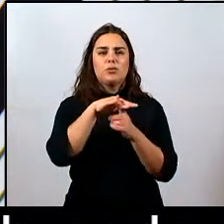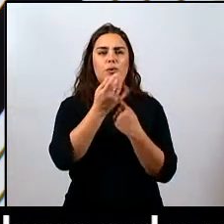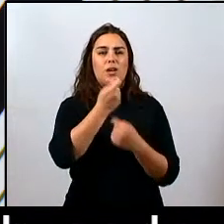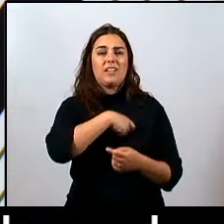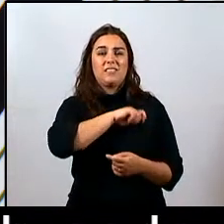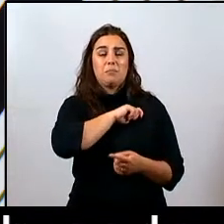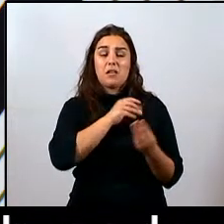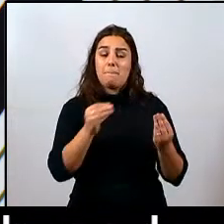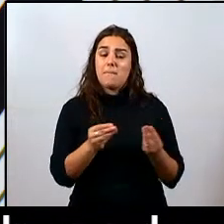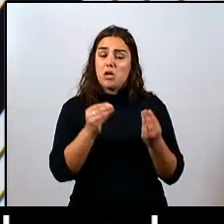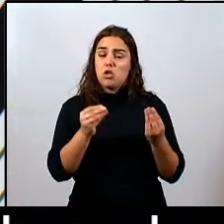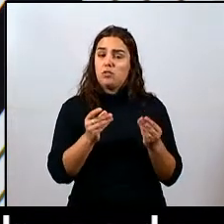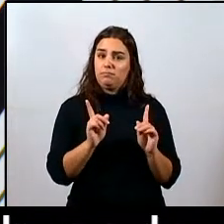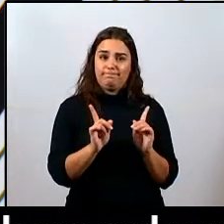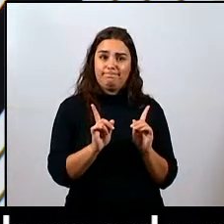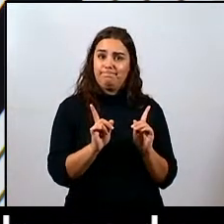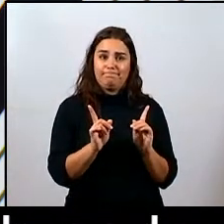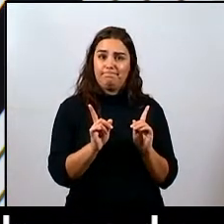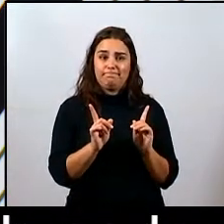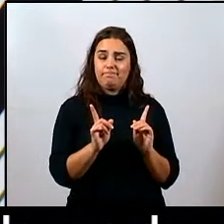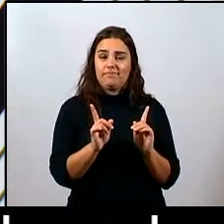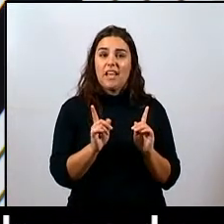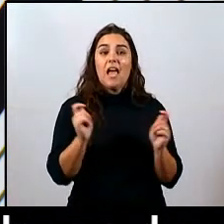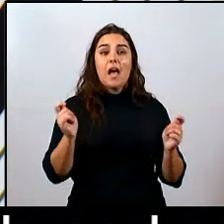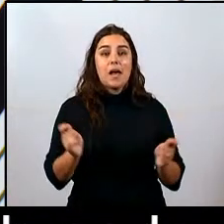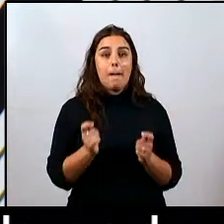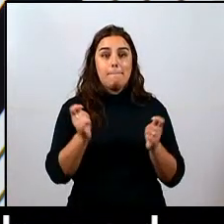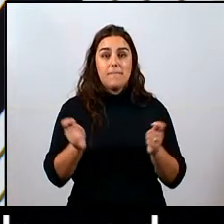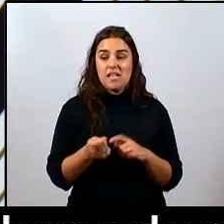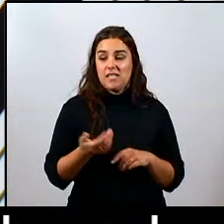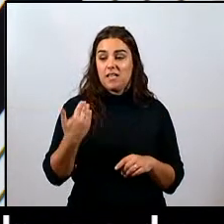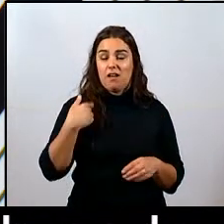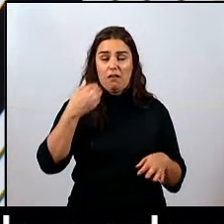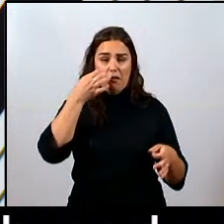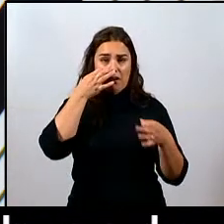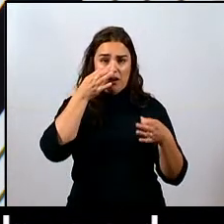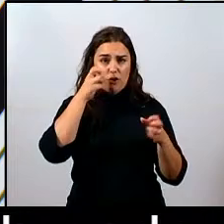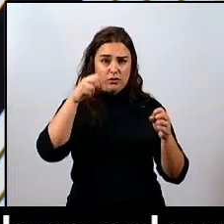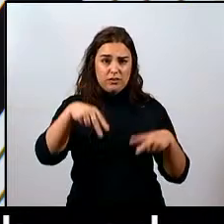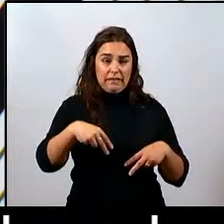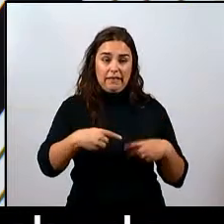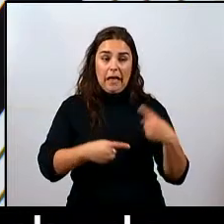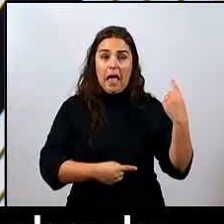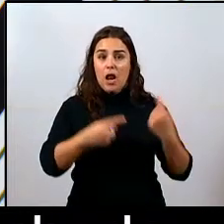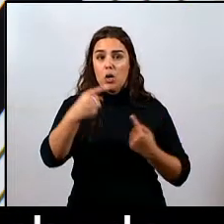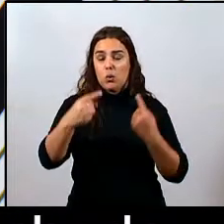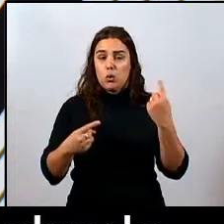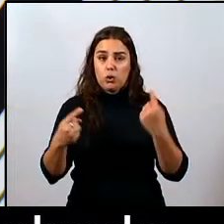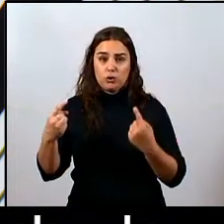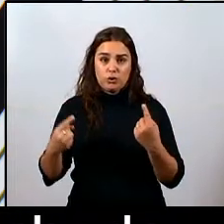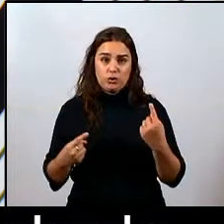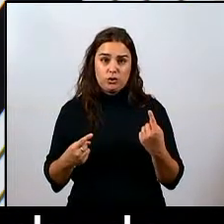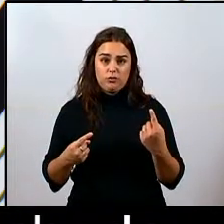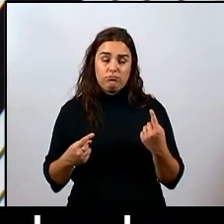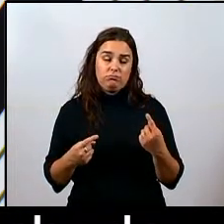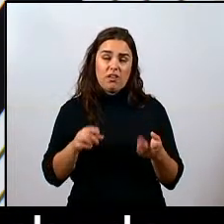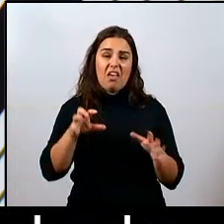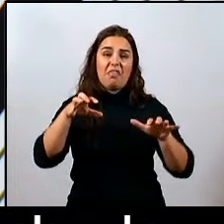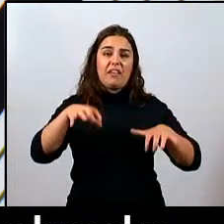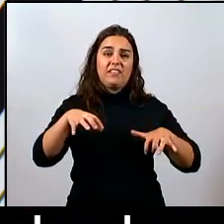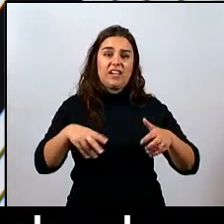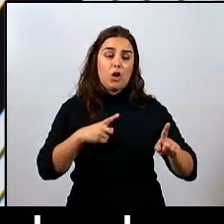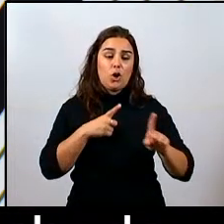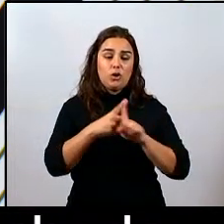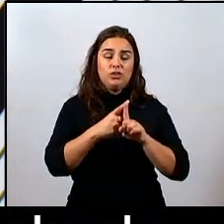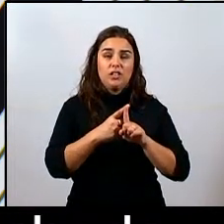mucho mejor y, de hecho, la campaña trasnochada y sin rigor de algunos contra las centrales nucleares nos va a